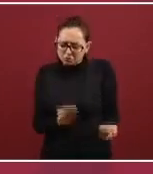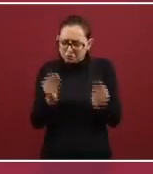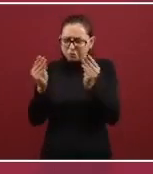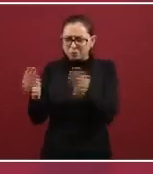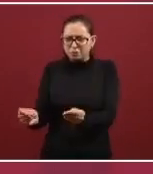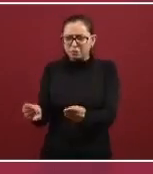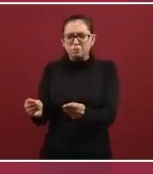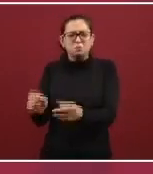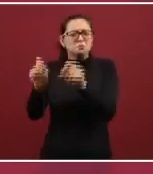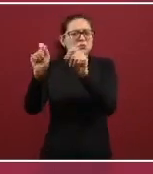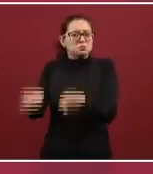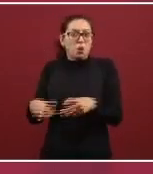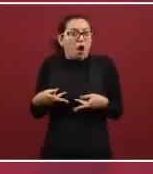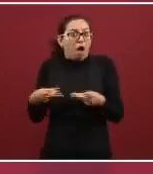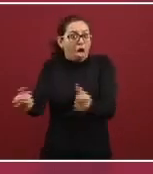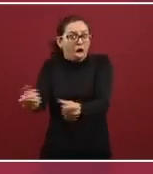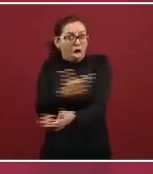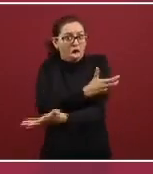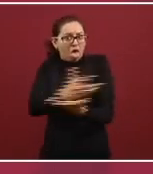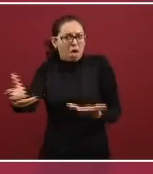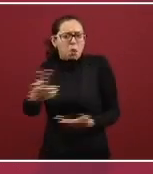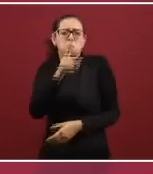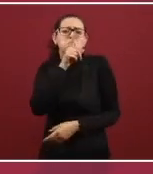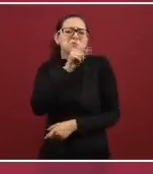no se gasta nada.